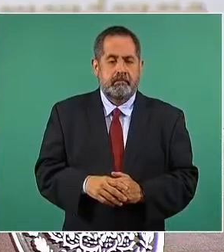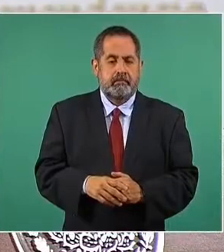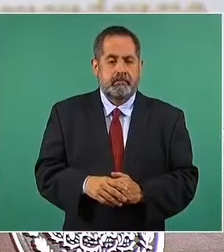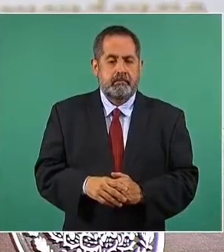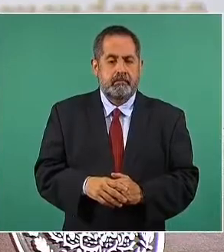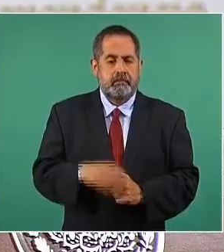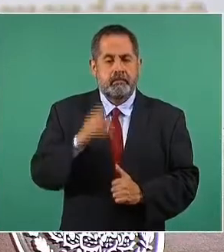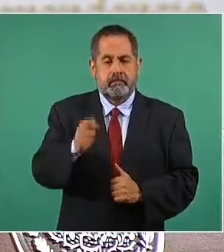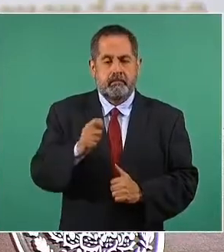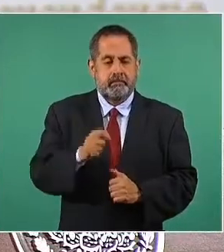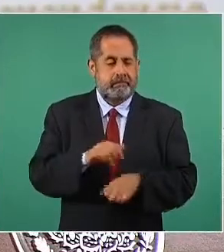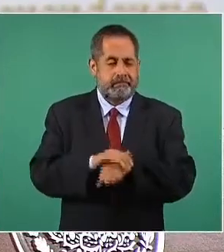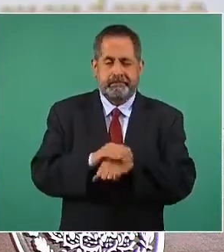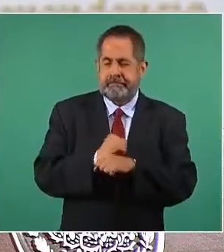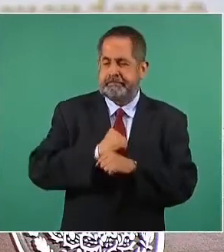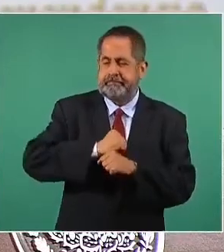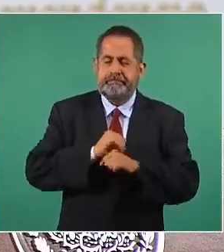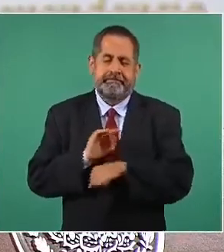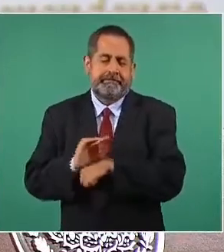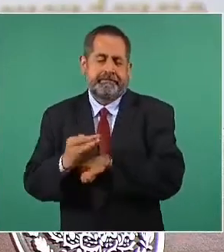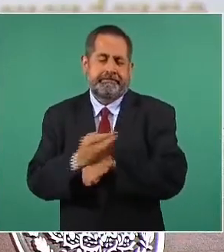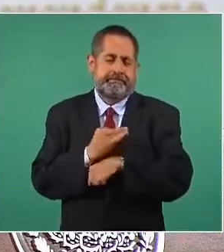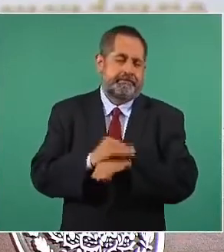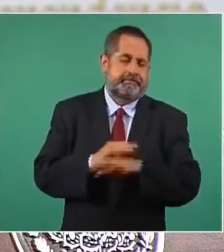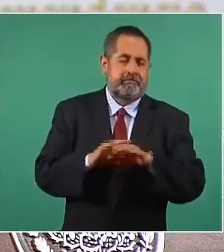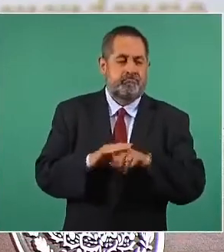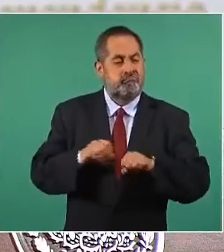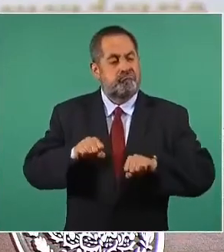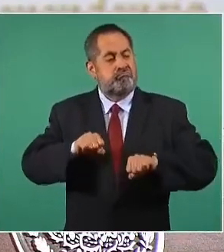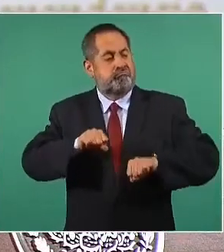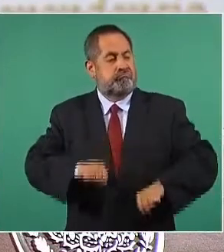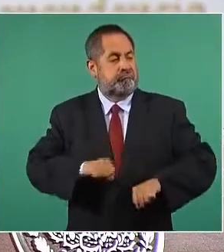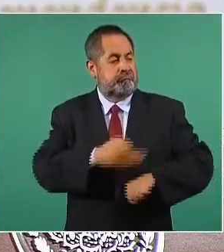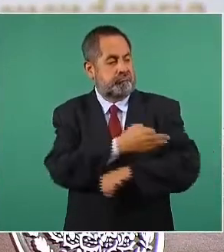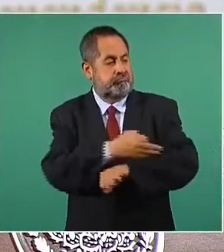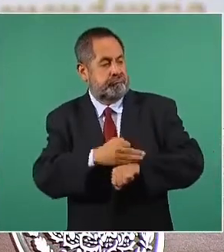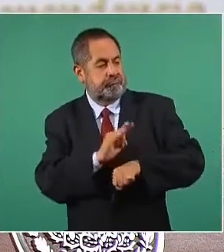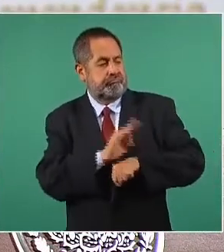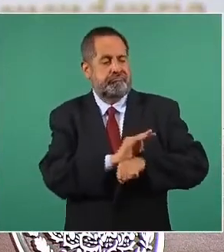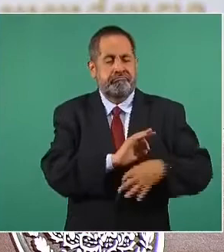el amiguismo, el nepotismo.